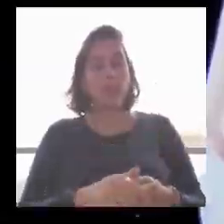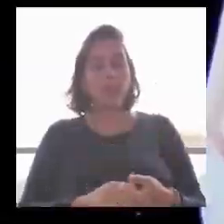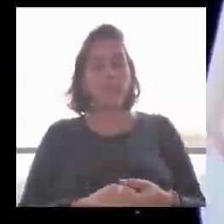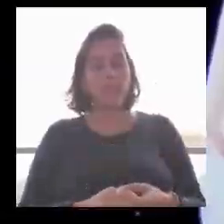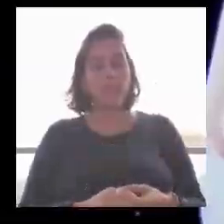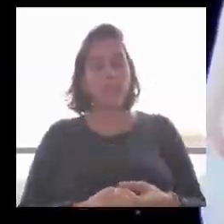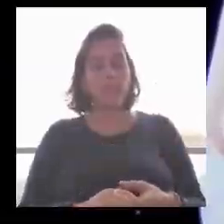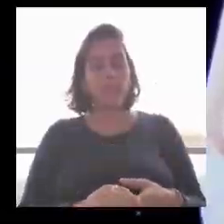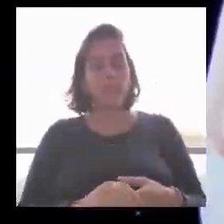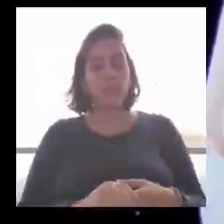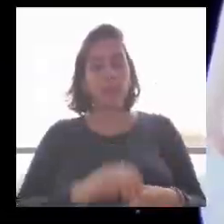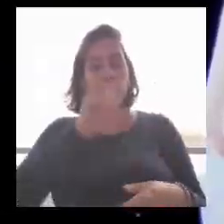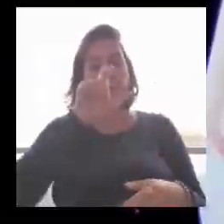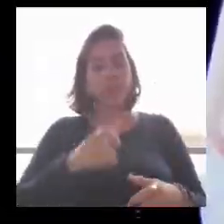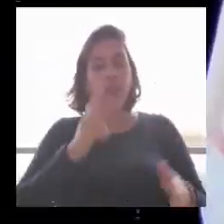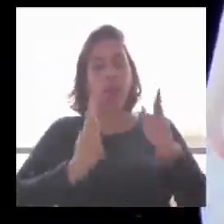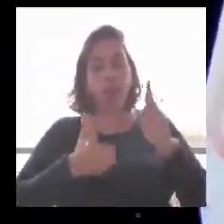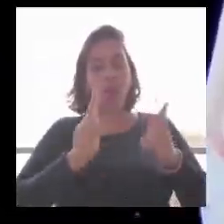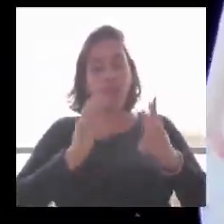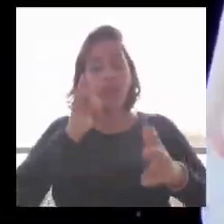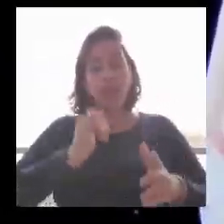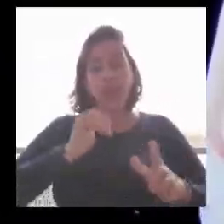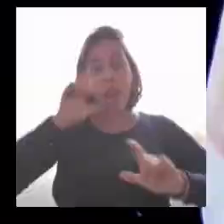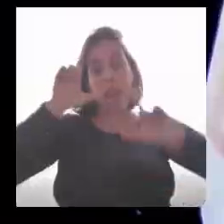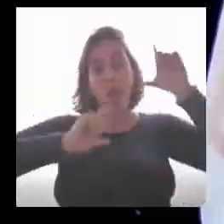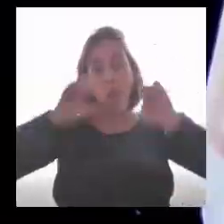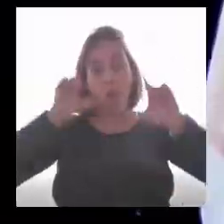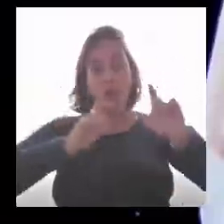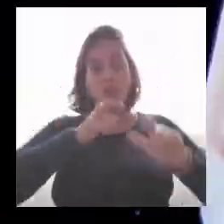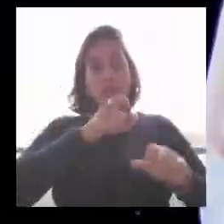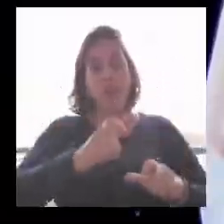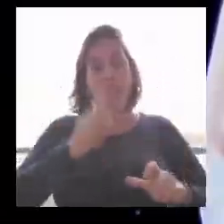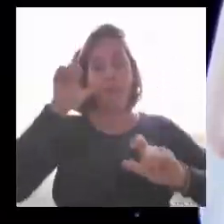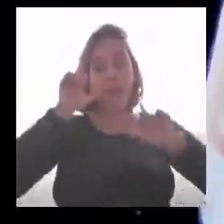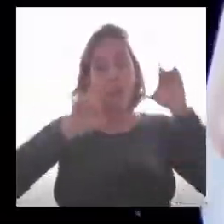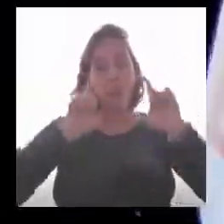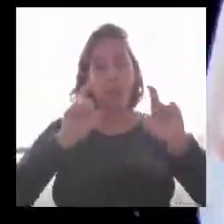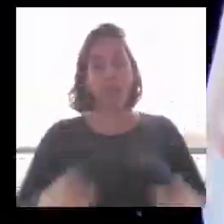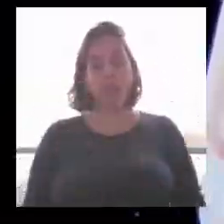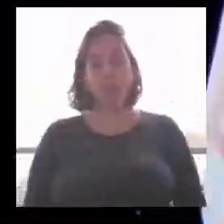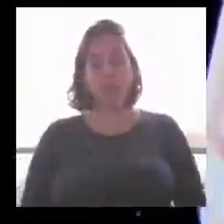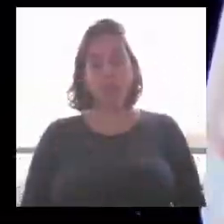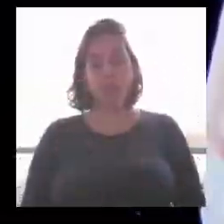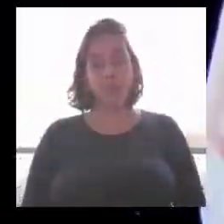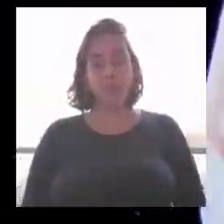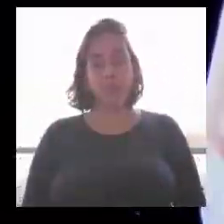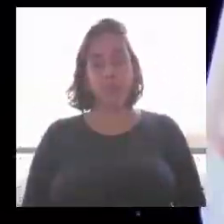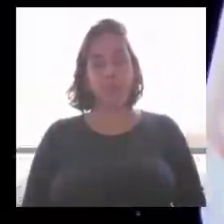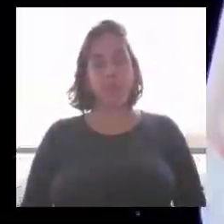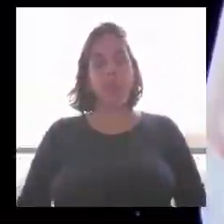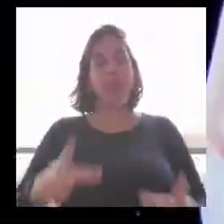La persona que está con lenguaje de señas sí está transmitiendo significado a través de la gestualidad. Bueno, a partir de la